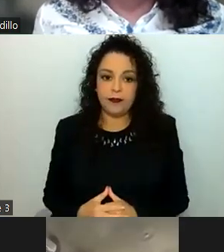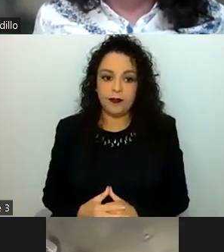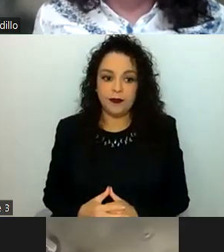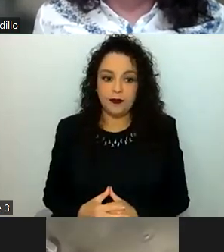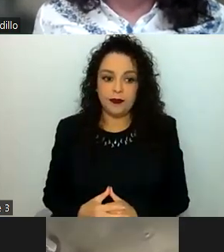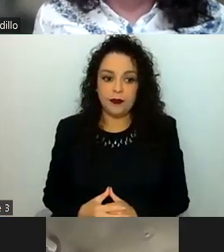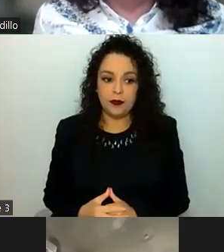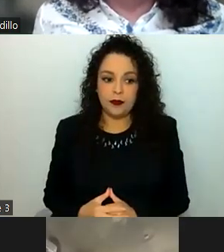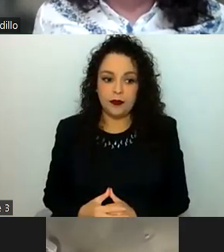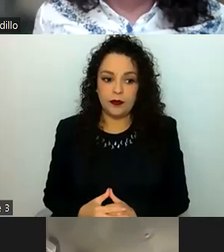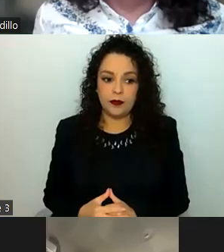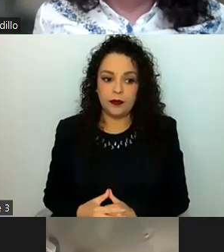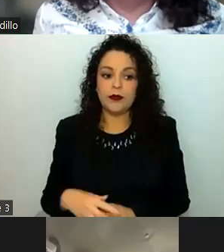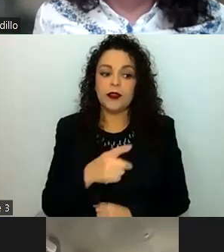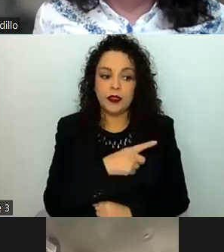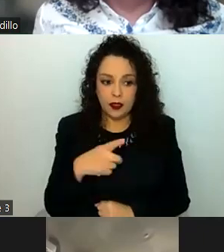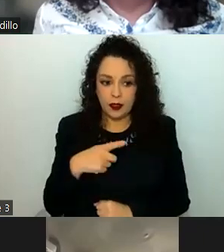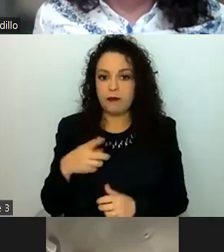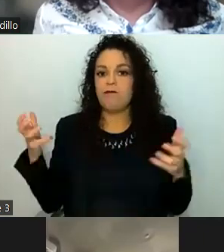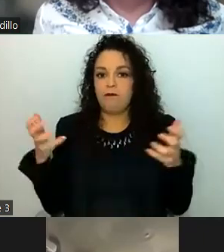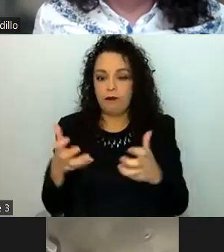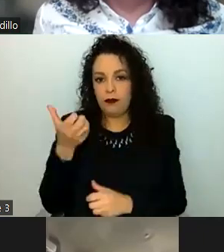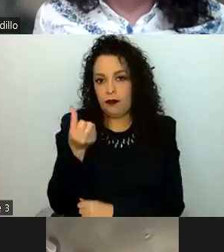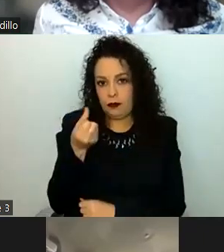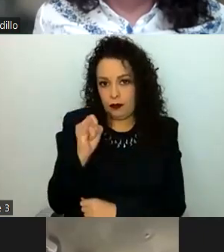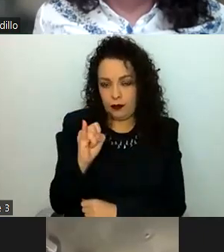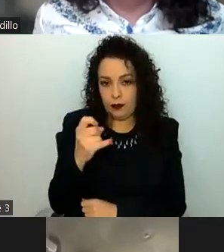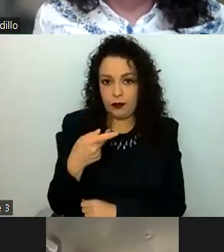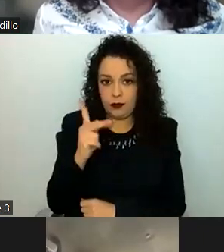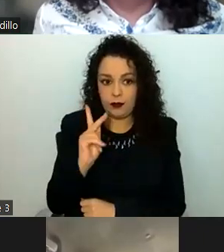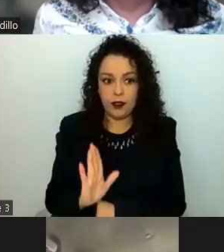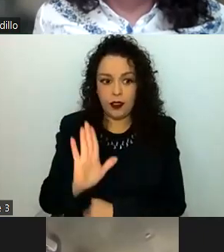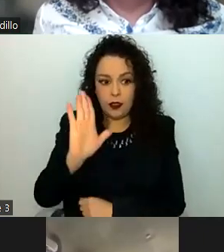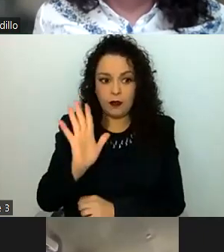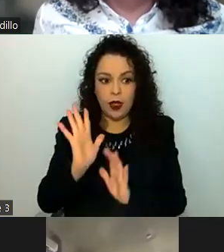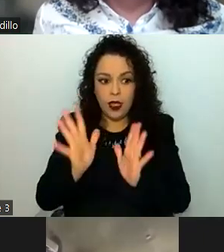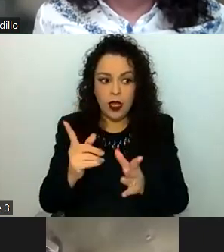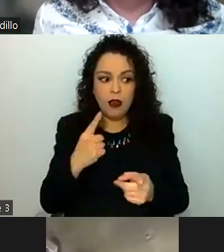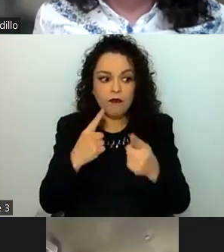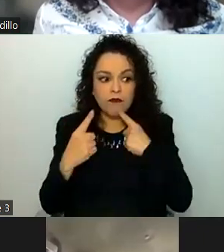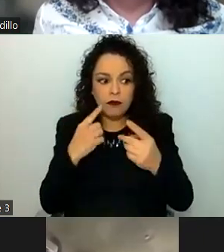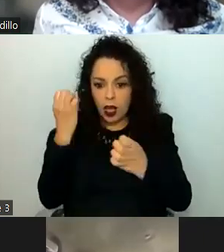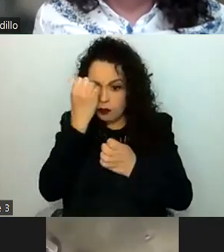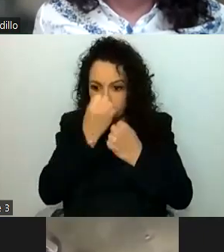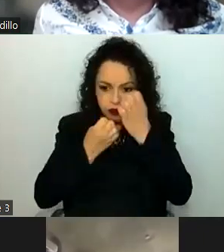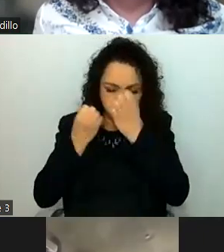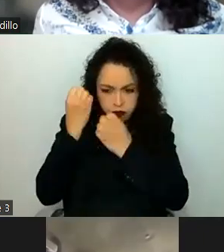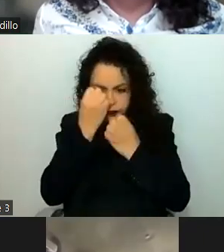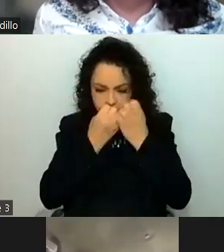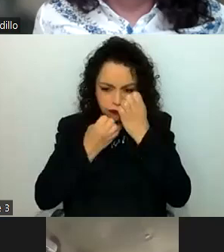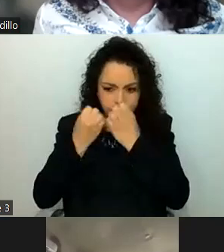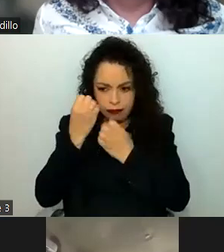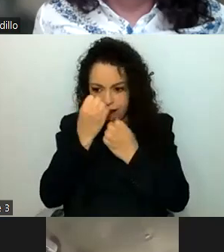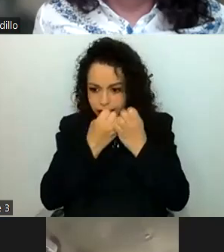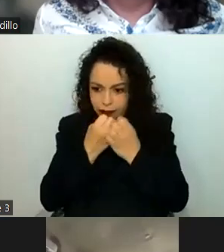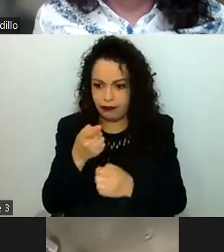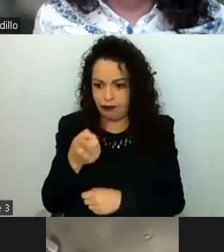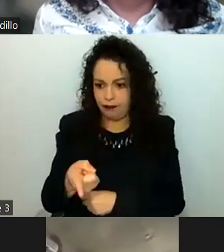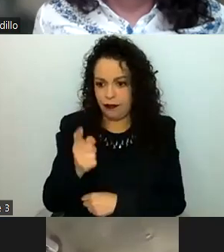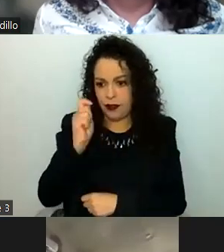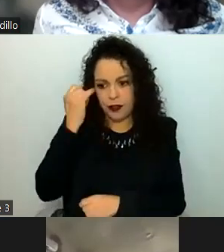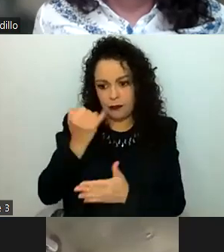haber hecho de esa manera. No obstante, parecía que ya estábamos en la discusión y el análisis de la